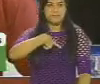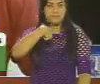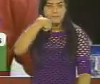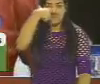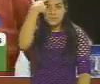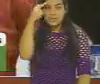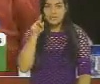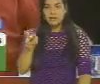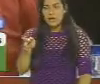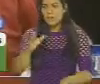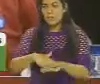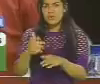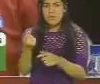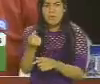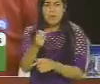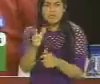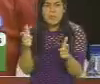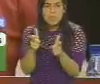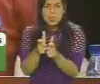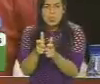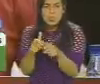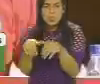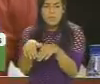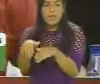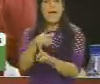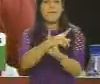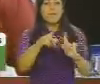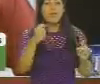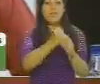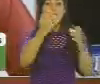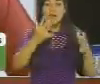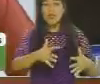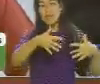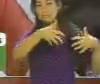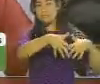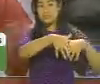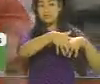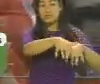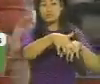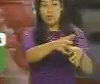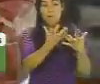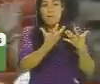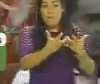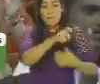al lado de la verdadera marcha que montaron los trabajadores en el Estado Bolívar.